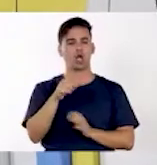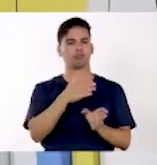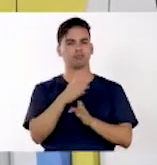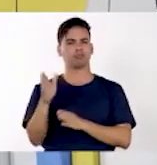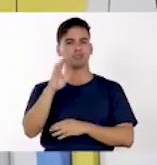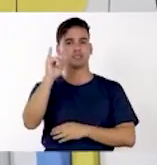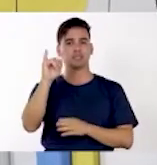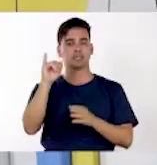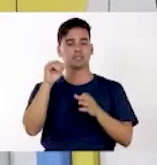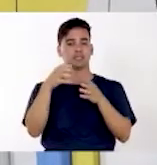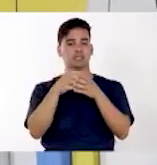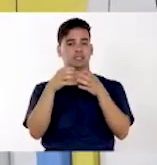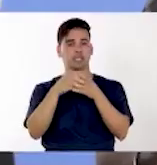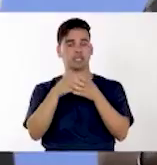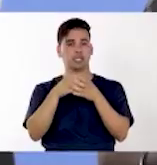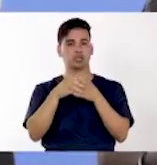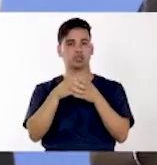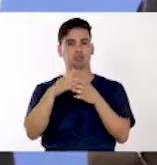a octavo por encuentro.